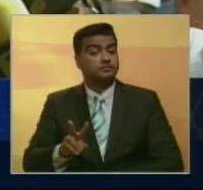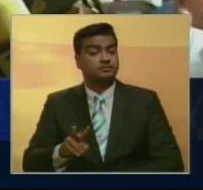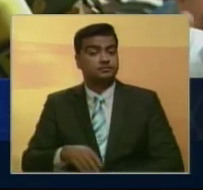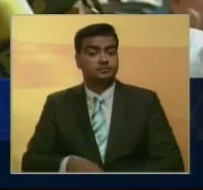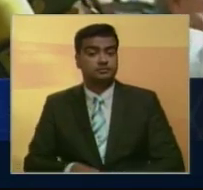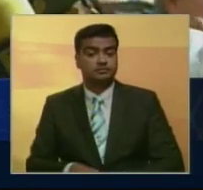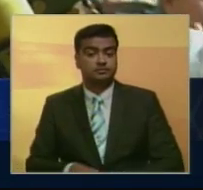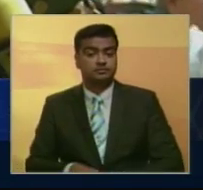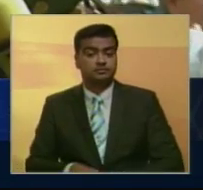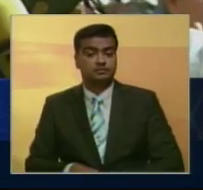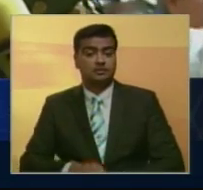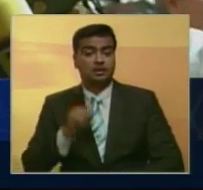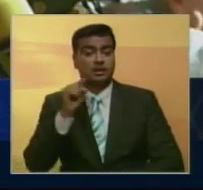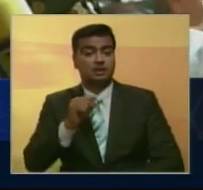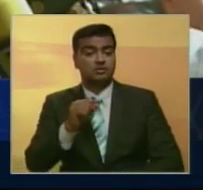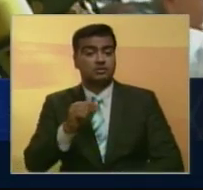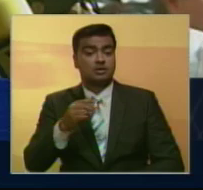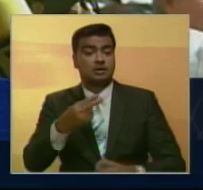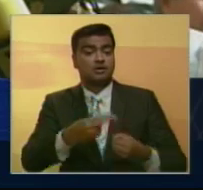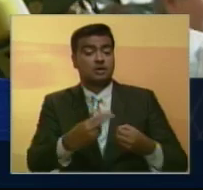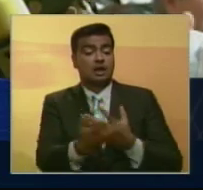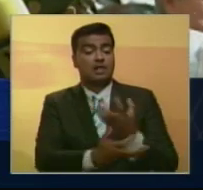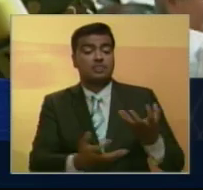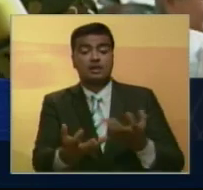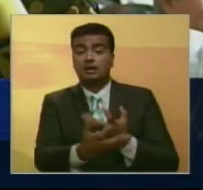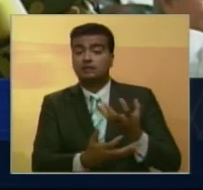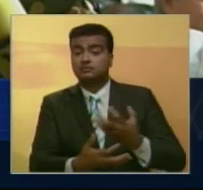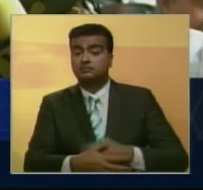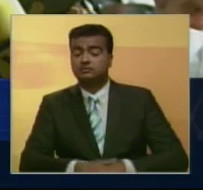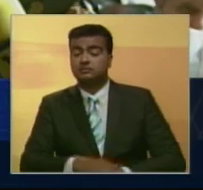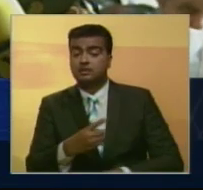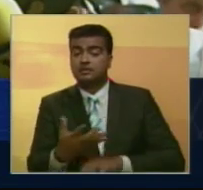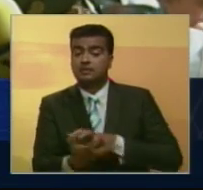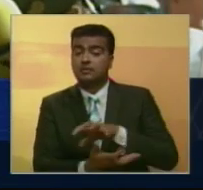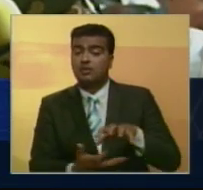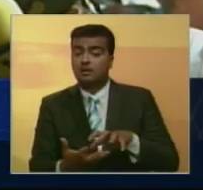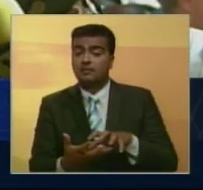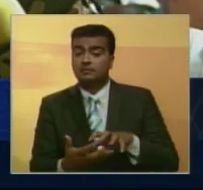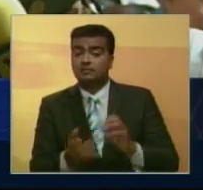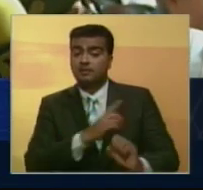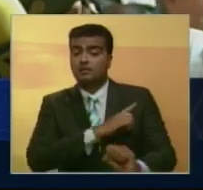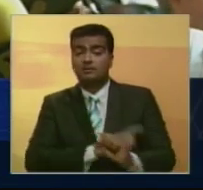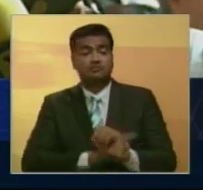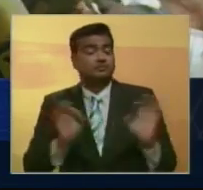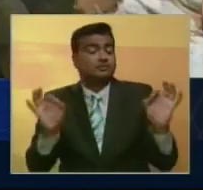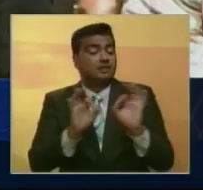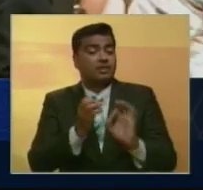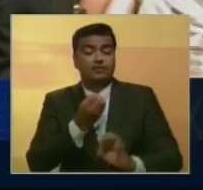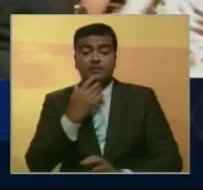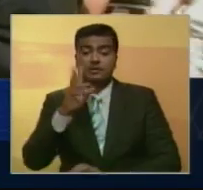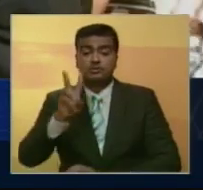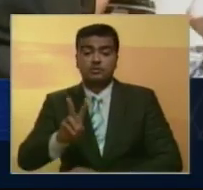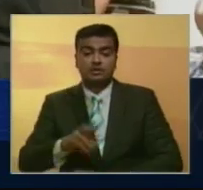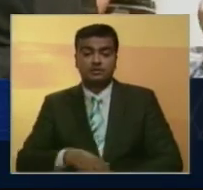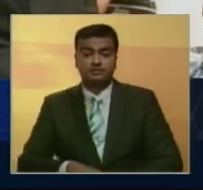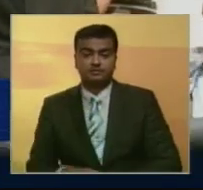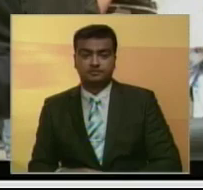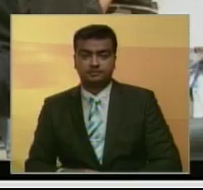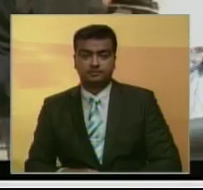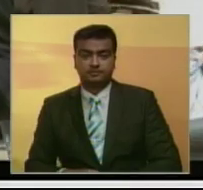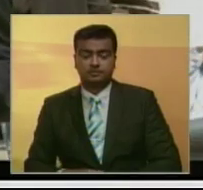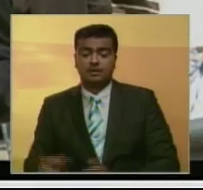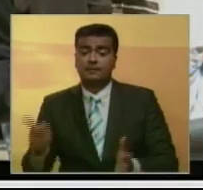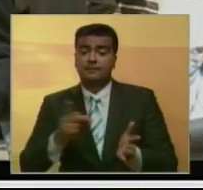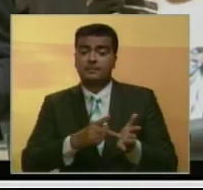echarle gasolina a la candela. Ese conflicto de poderes no traerá nada bueno para Venezuela. Y en relación con la presentación